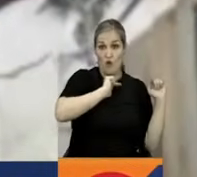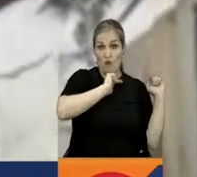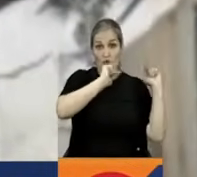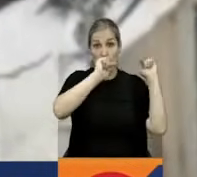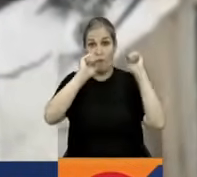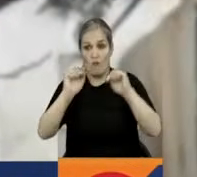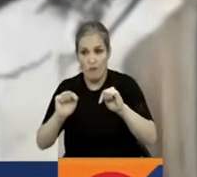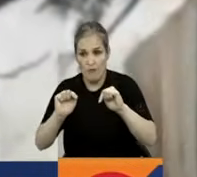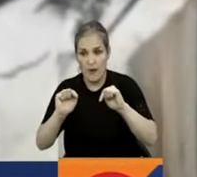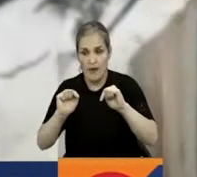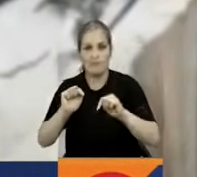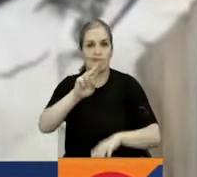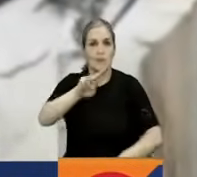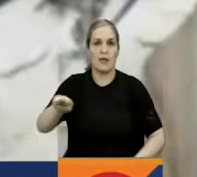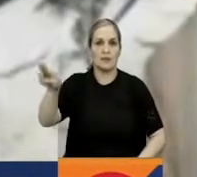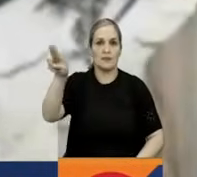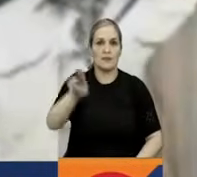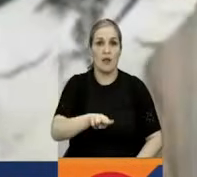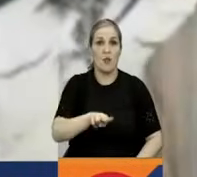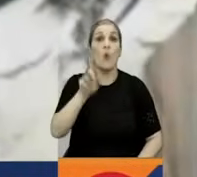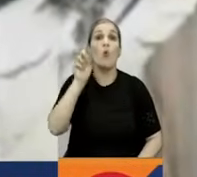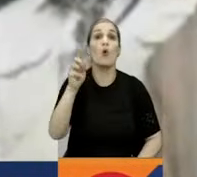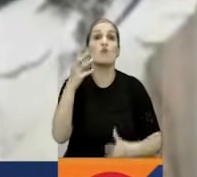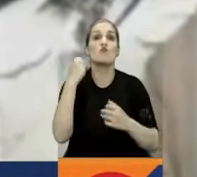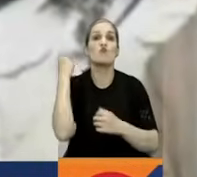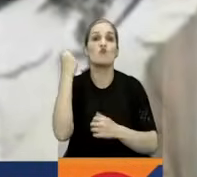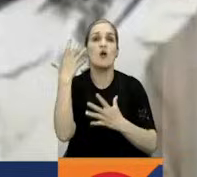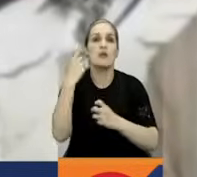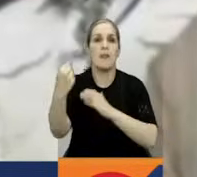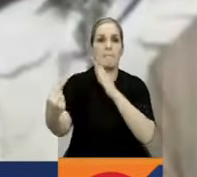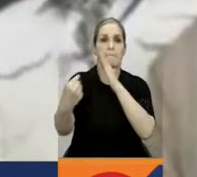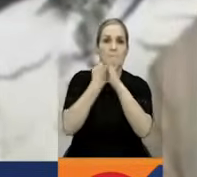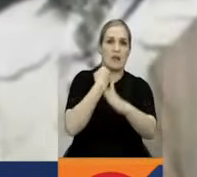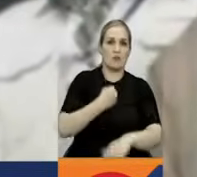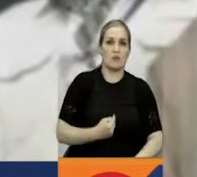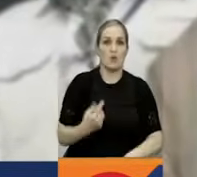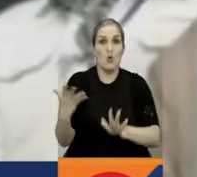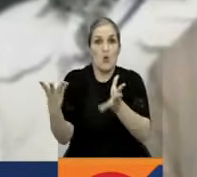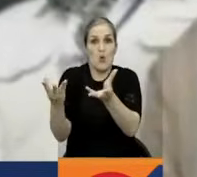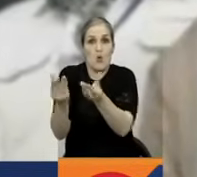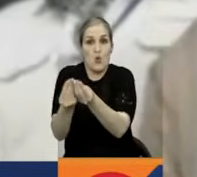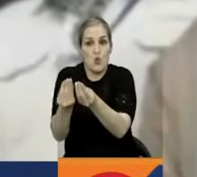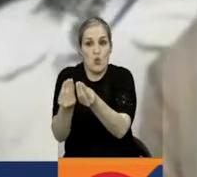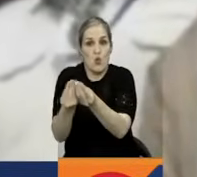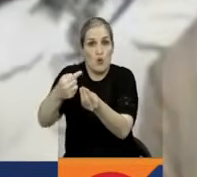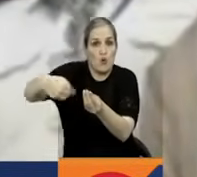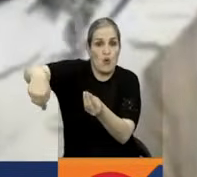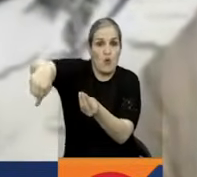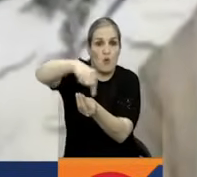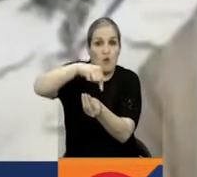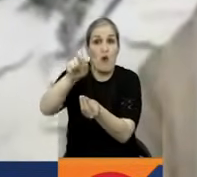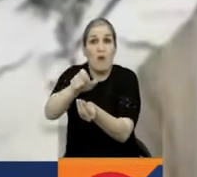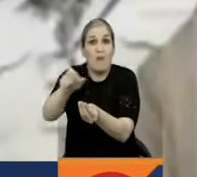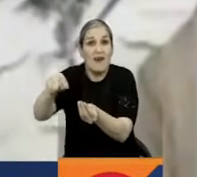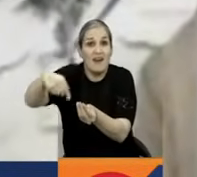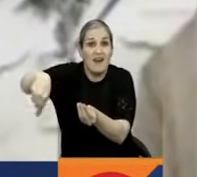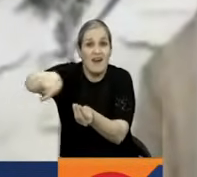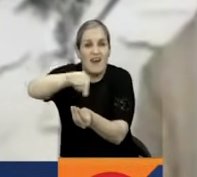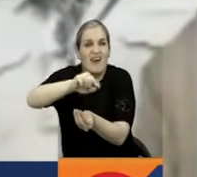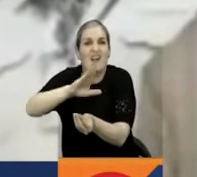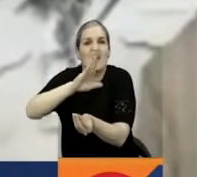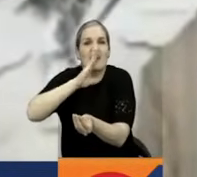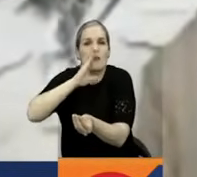manifestación porque decían que me iban a matar una banda que son precisamente los